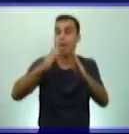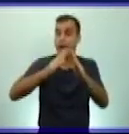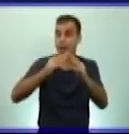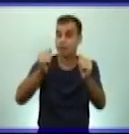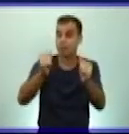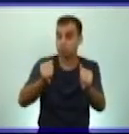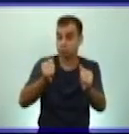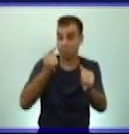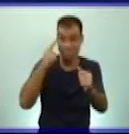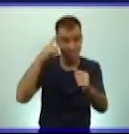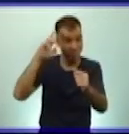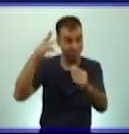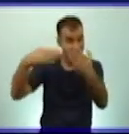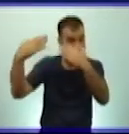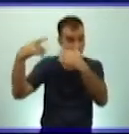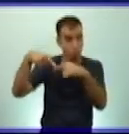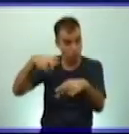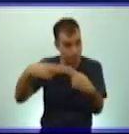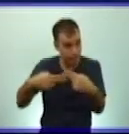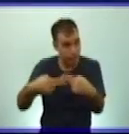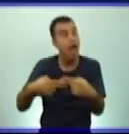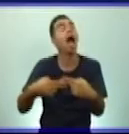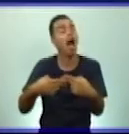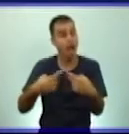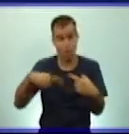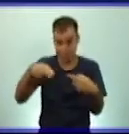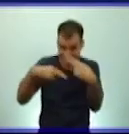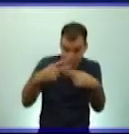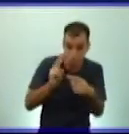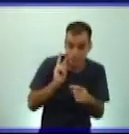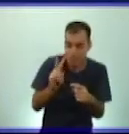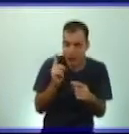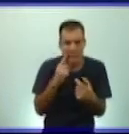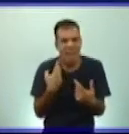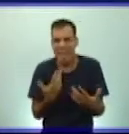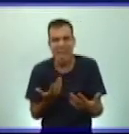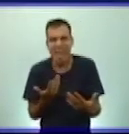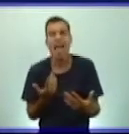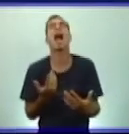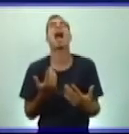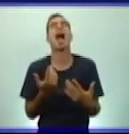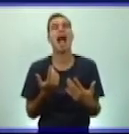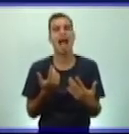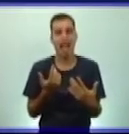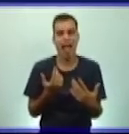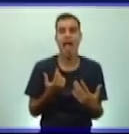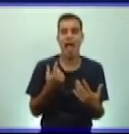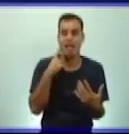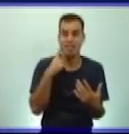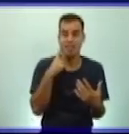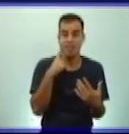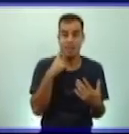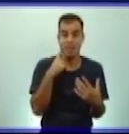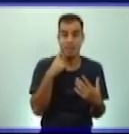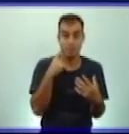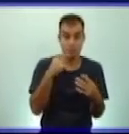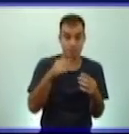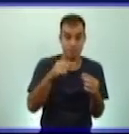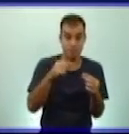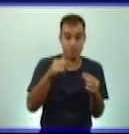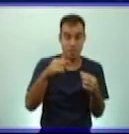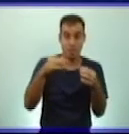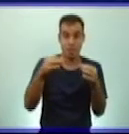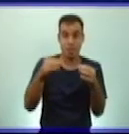¿Lo hicieron? Pues bien, si lo hicieron, pudieron percatarse que en el caso de la banda de papel que